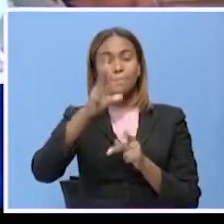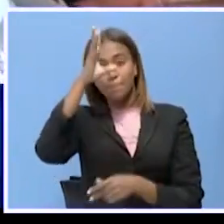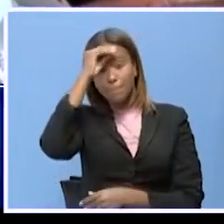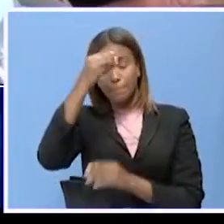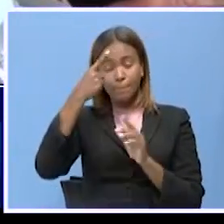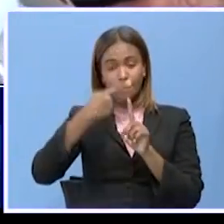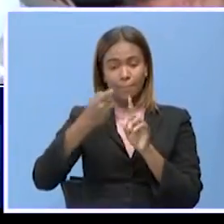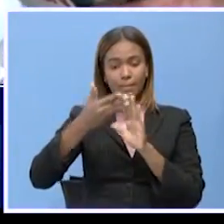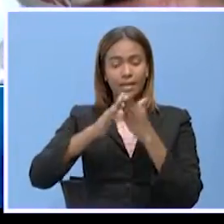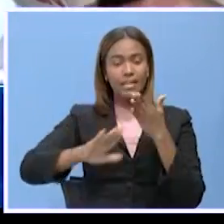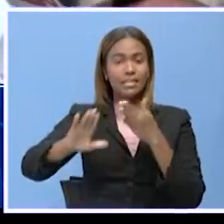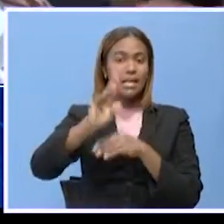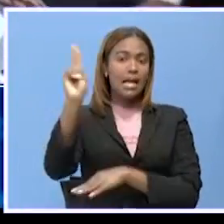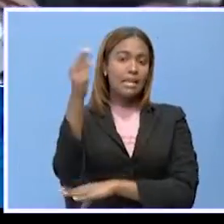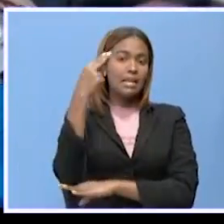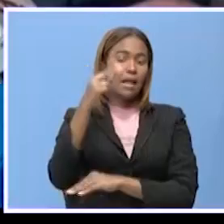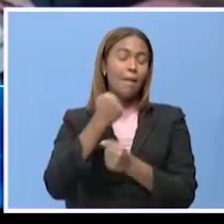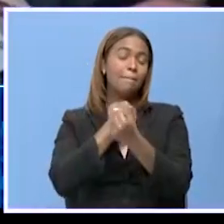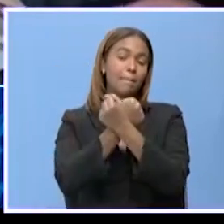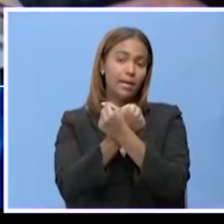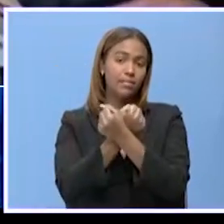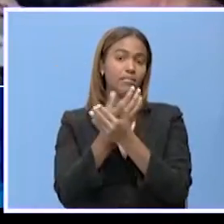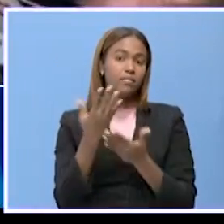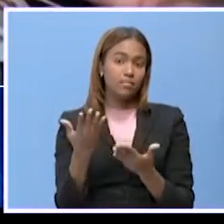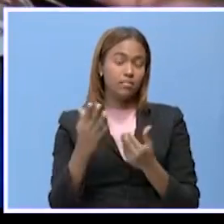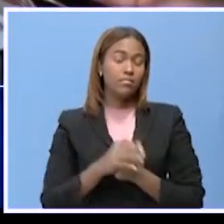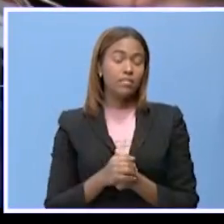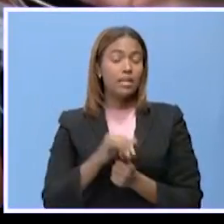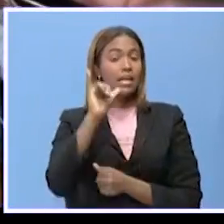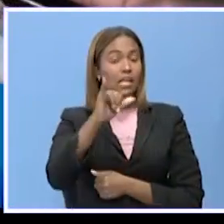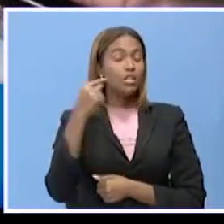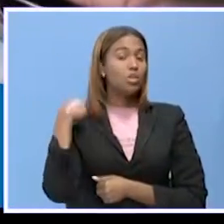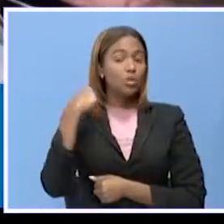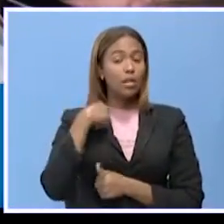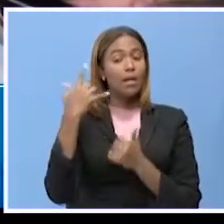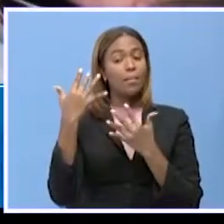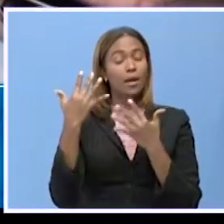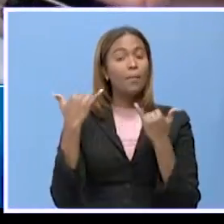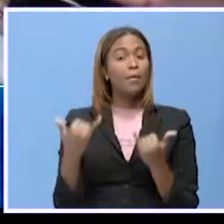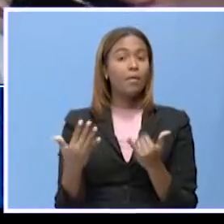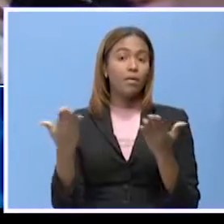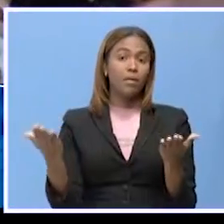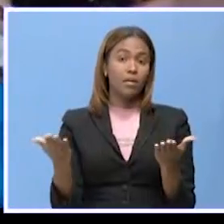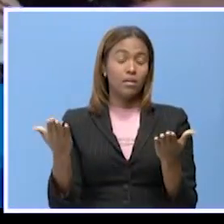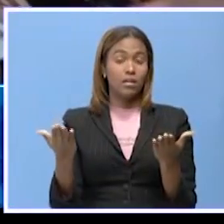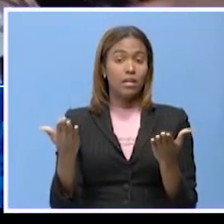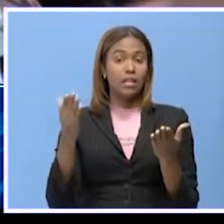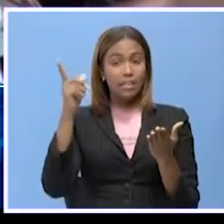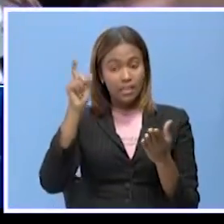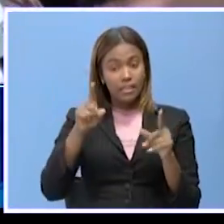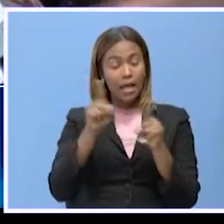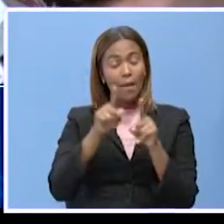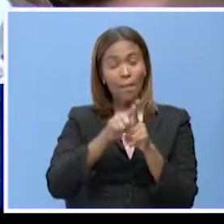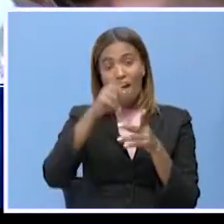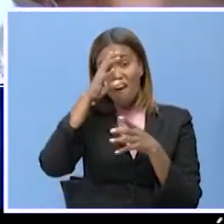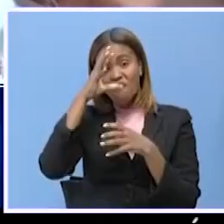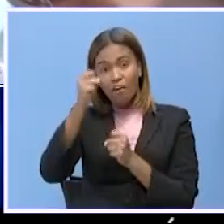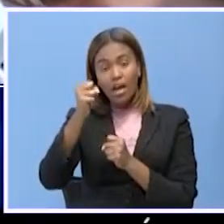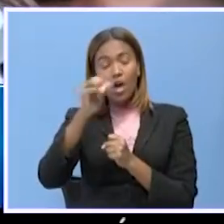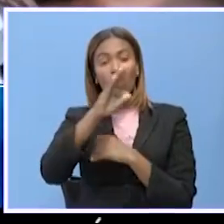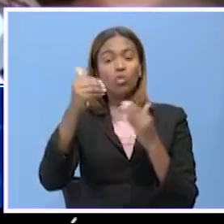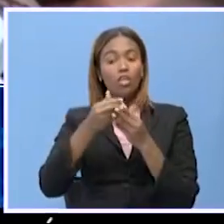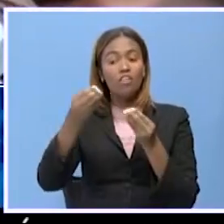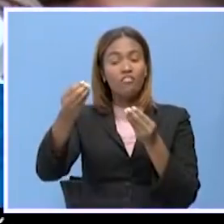del municipio de Herrera, presos. Y eso es lo que nosotros esperamos ahora, y tenemos la fe y la confianza, y con